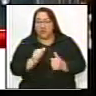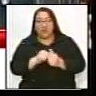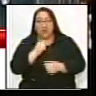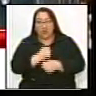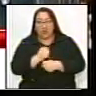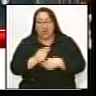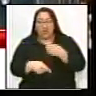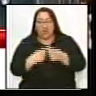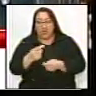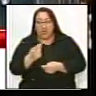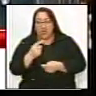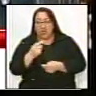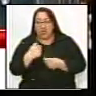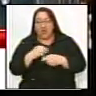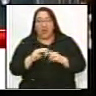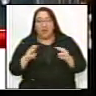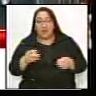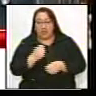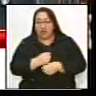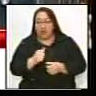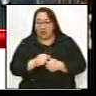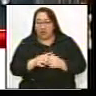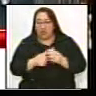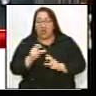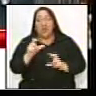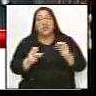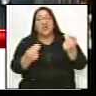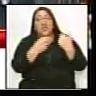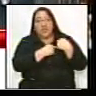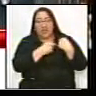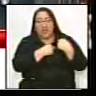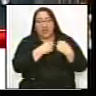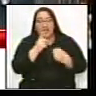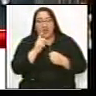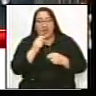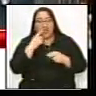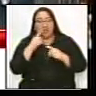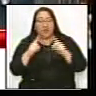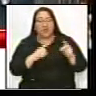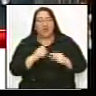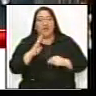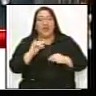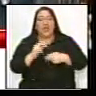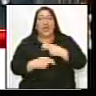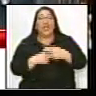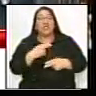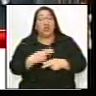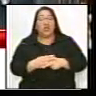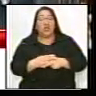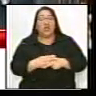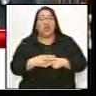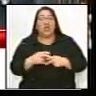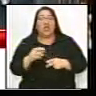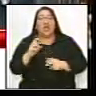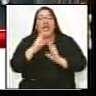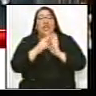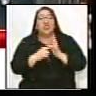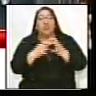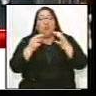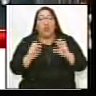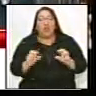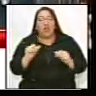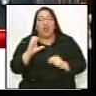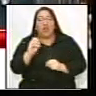y lo siguiente sería tener una mesa de trabajo con los representantes de la Superintendencia de Bienes Nacionales, de Registros Públicos y